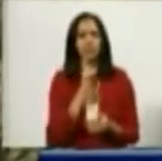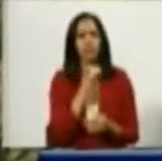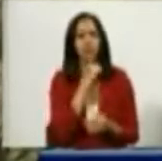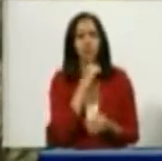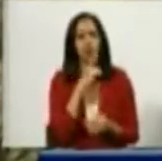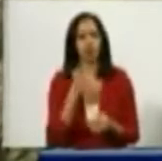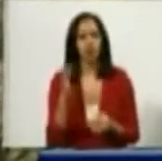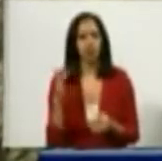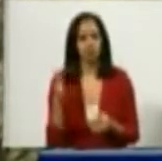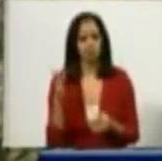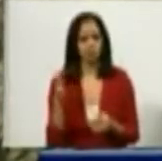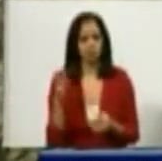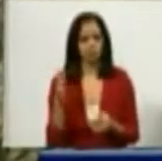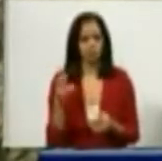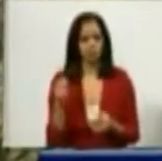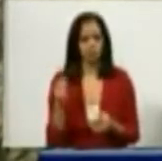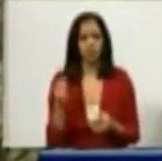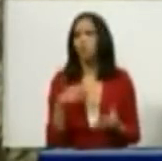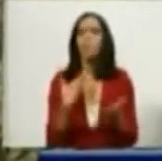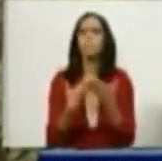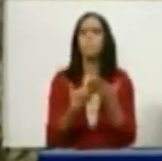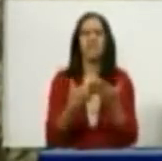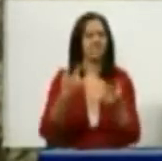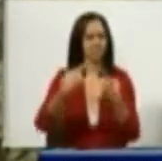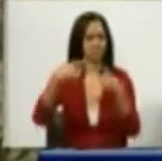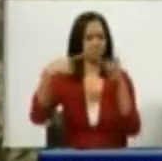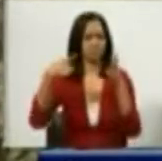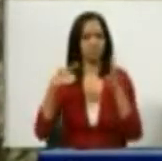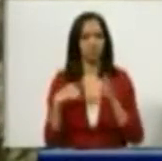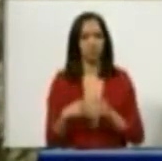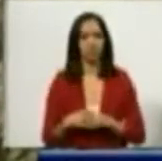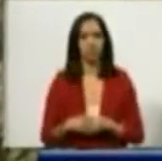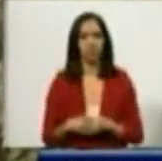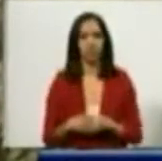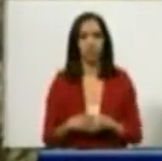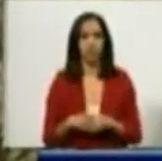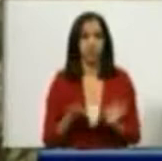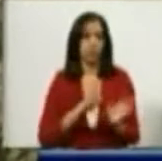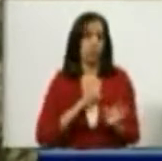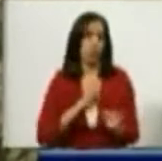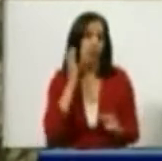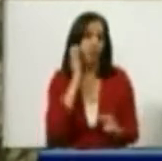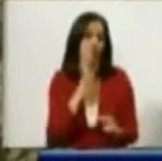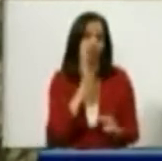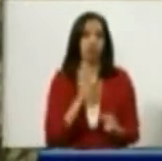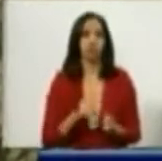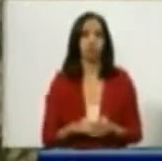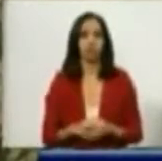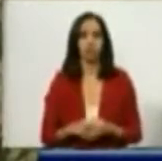llama un partido por ahí que es de él